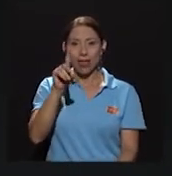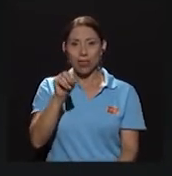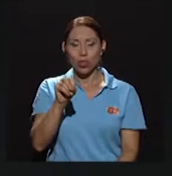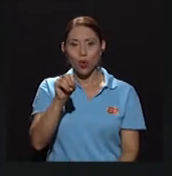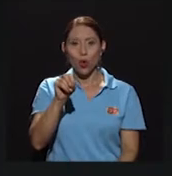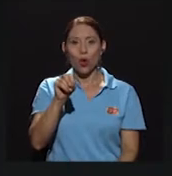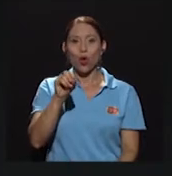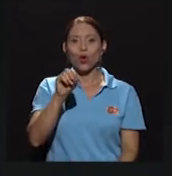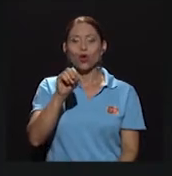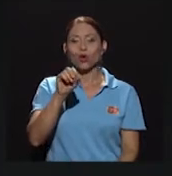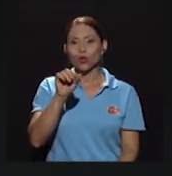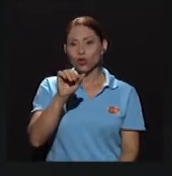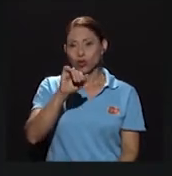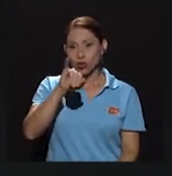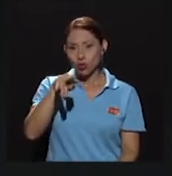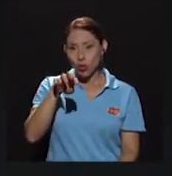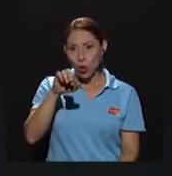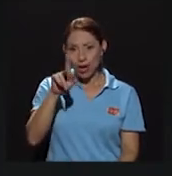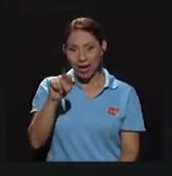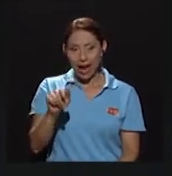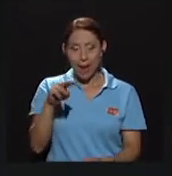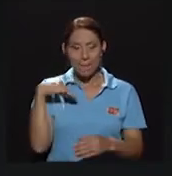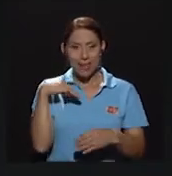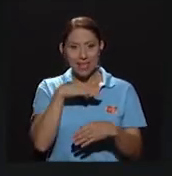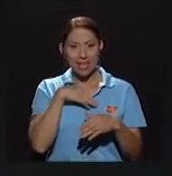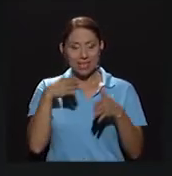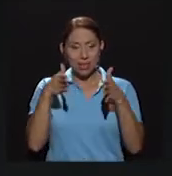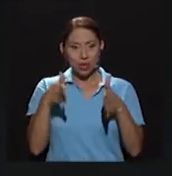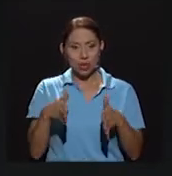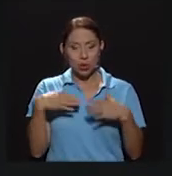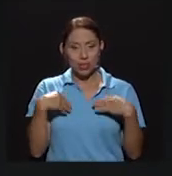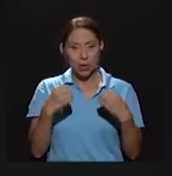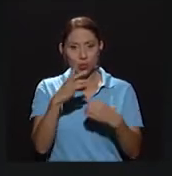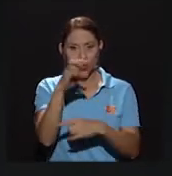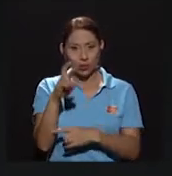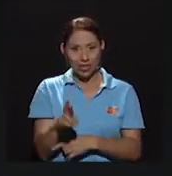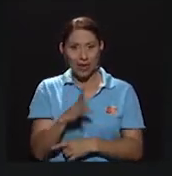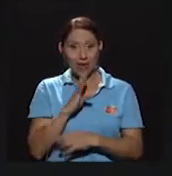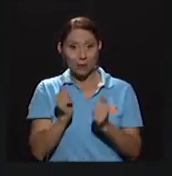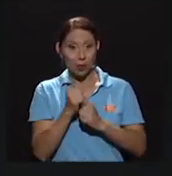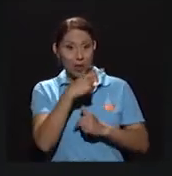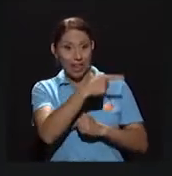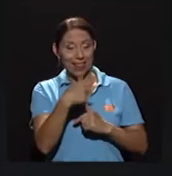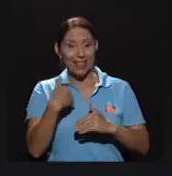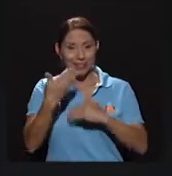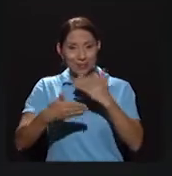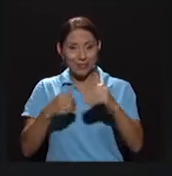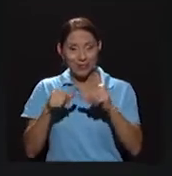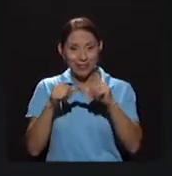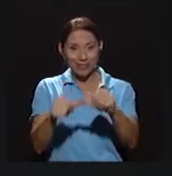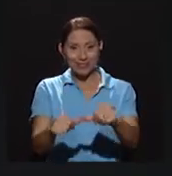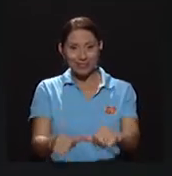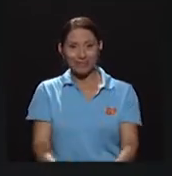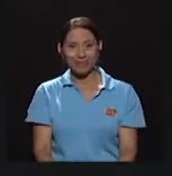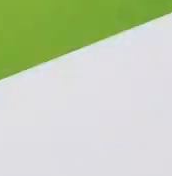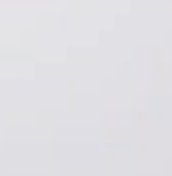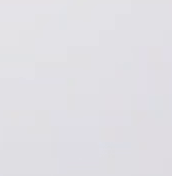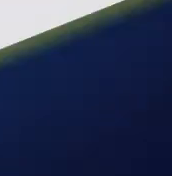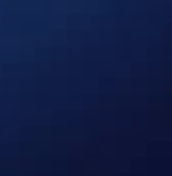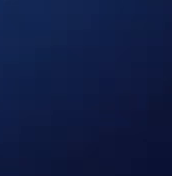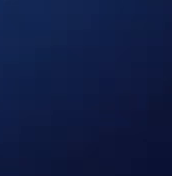salud de costa rica y hablaremos con él una vez que el canal los invite a hacerlo regresamos